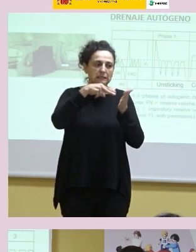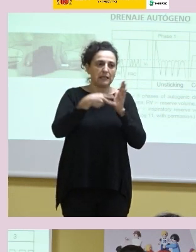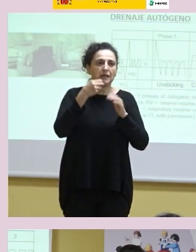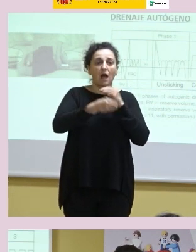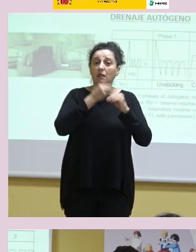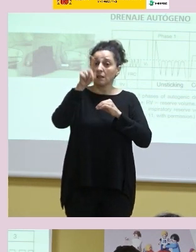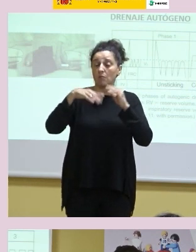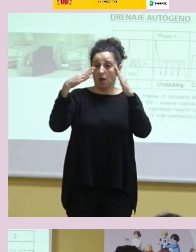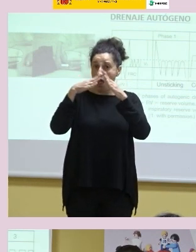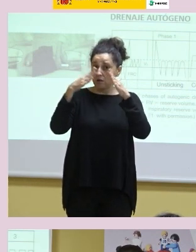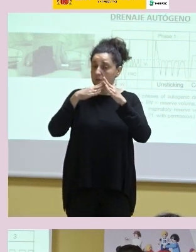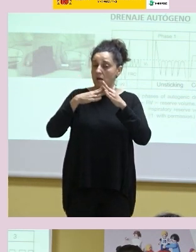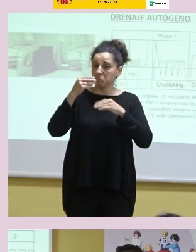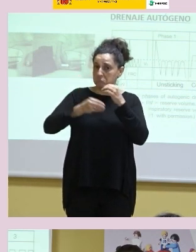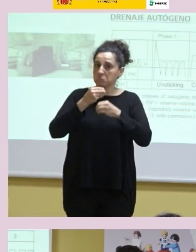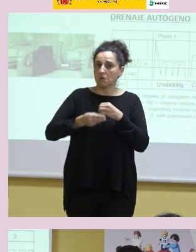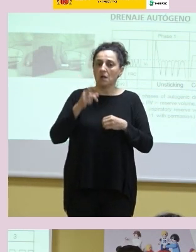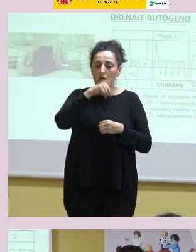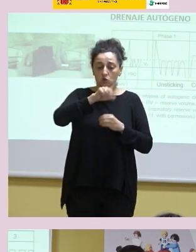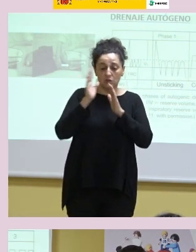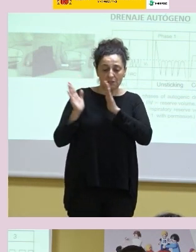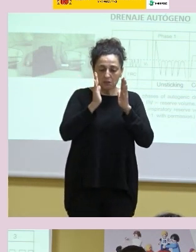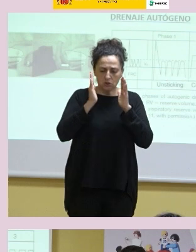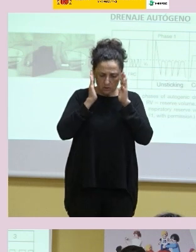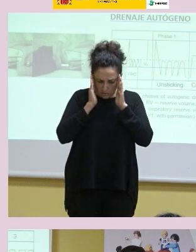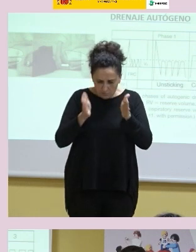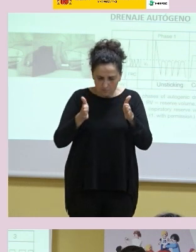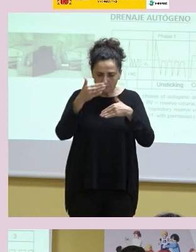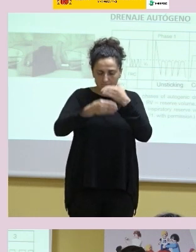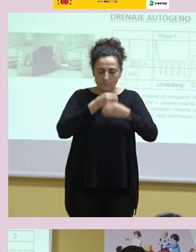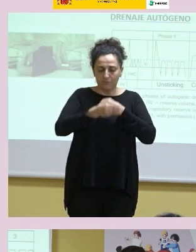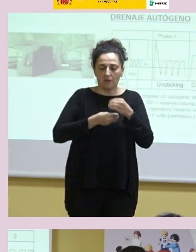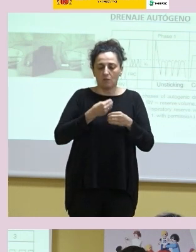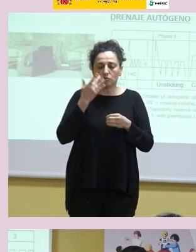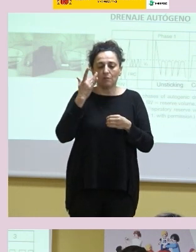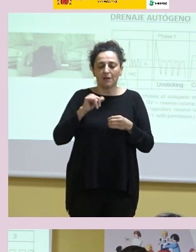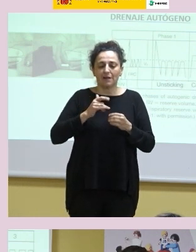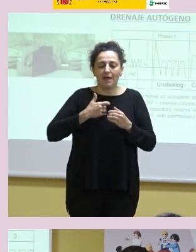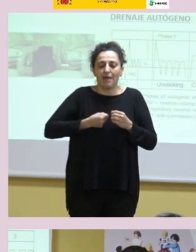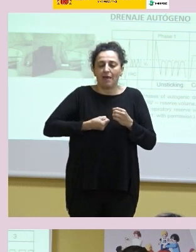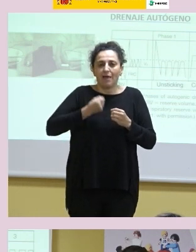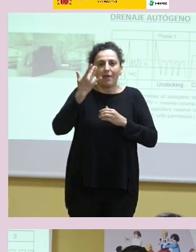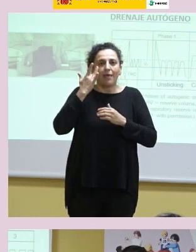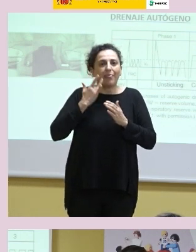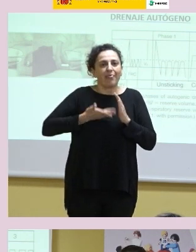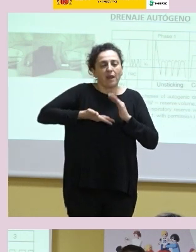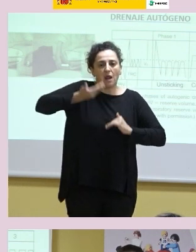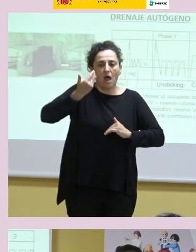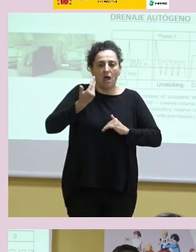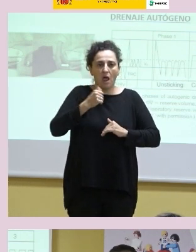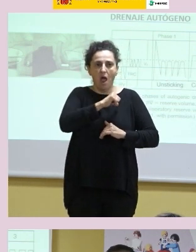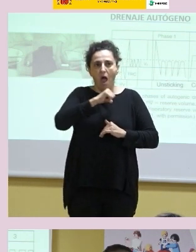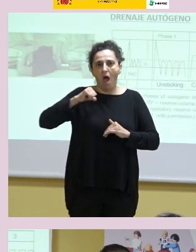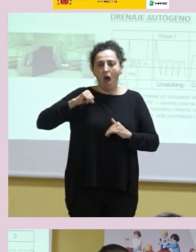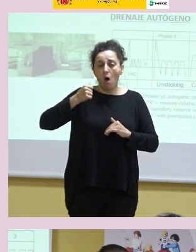casa, y dentro de las sesiones lo que también nosotros hacíamos para drenar secreciones es el drenaje autógeno. El drenaje autógeno es una